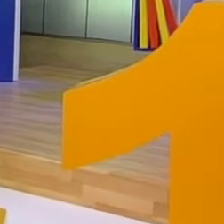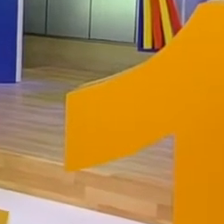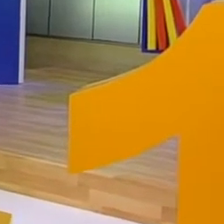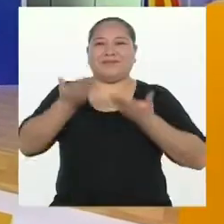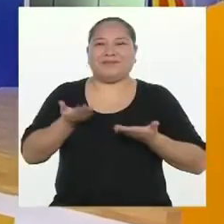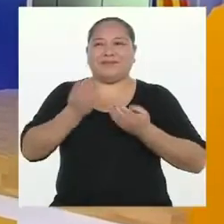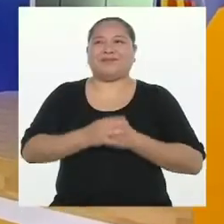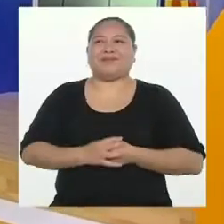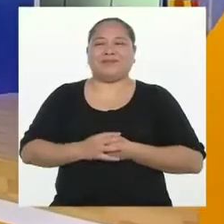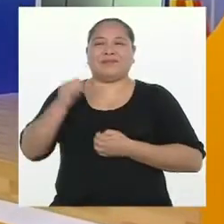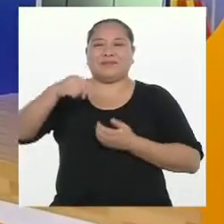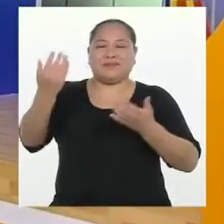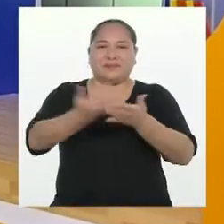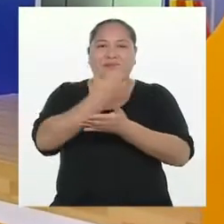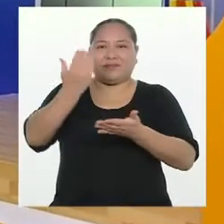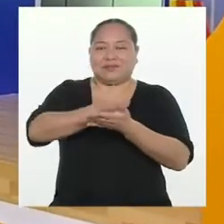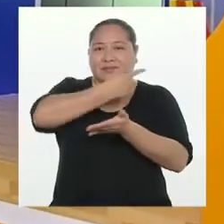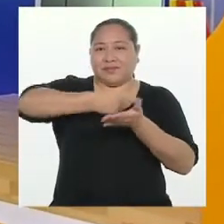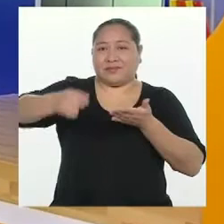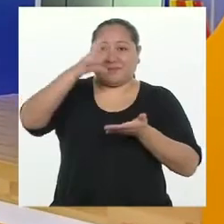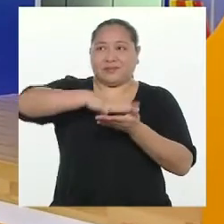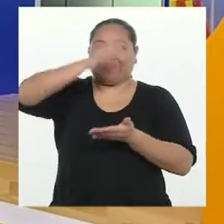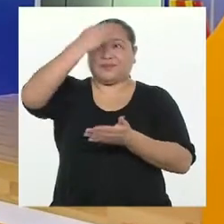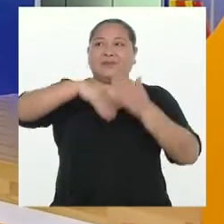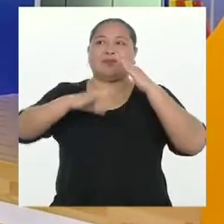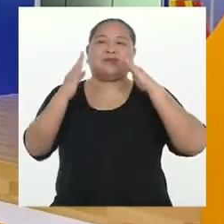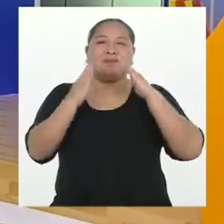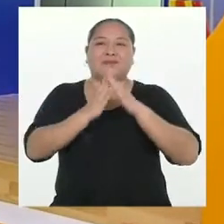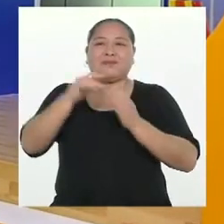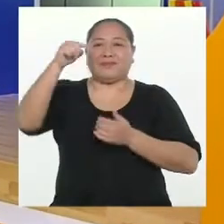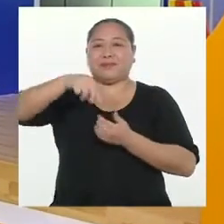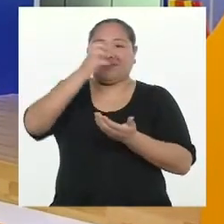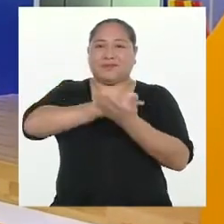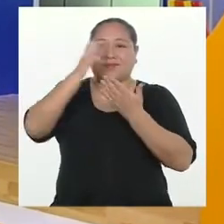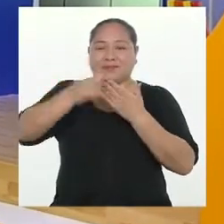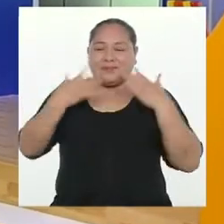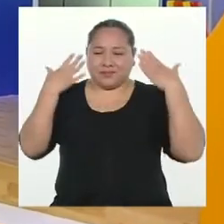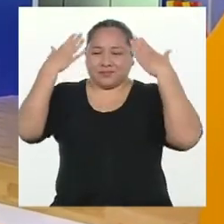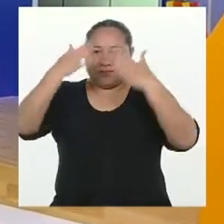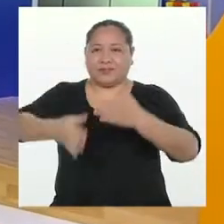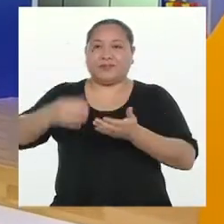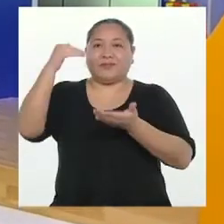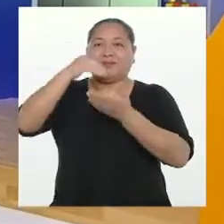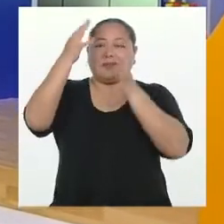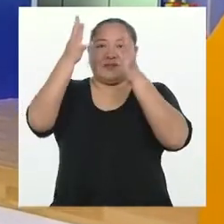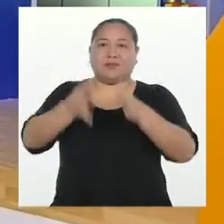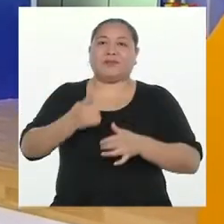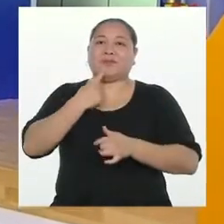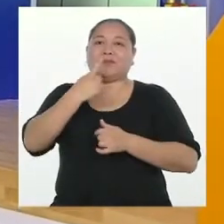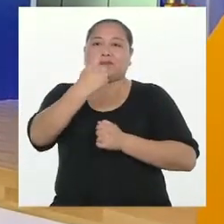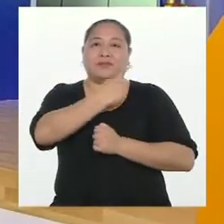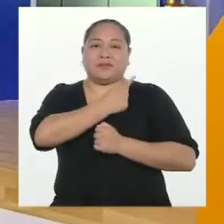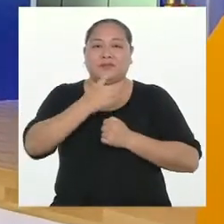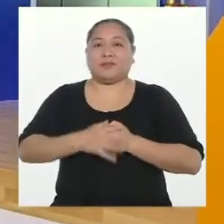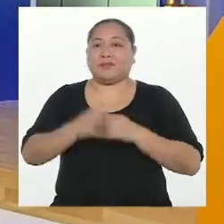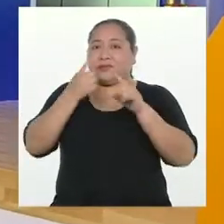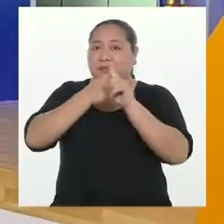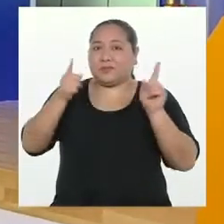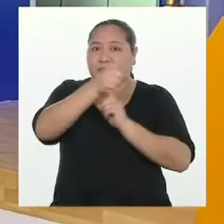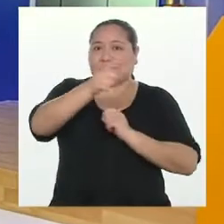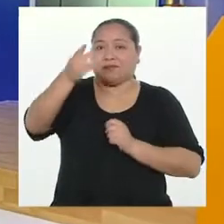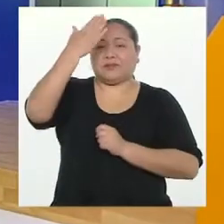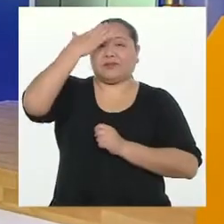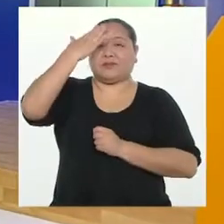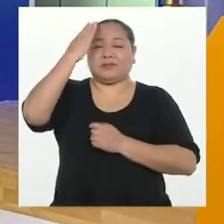Bienvenidas y bienvenidos a una nueva semana de Aprendo en Casa. Este programa está dirigido a estudiantes de primero de secundaria, pero como